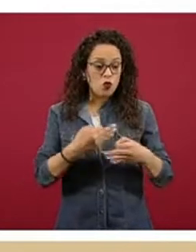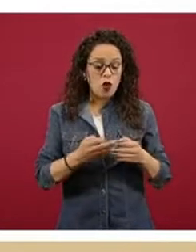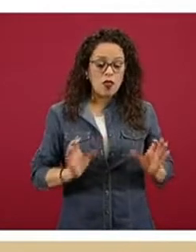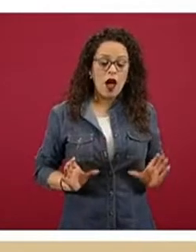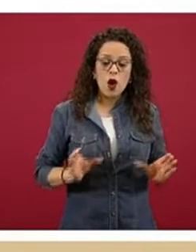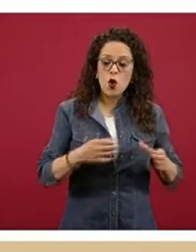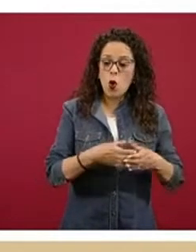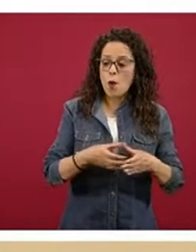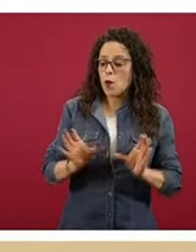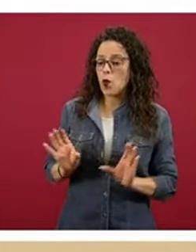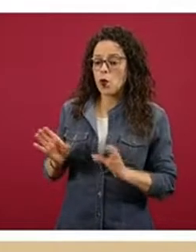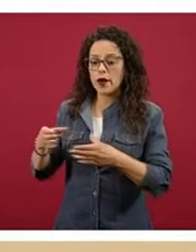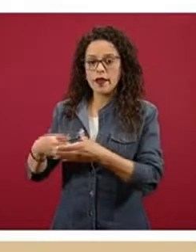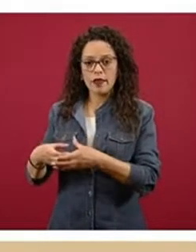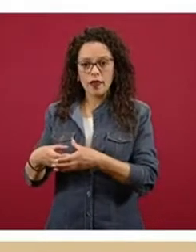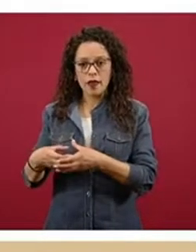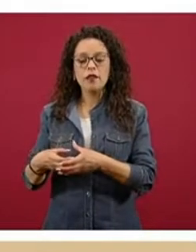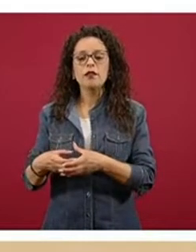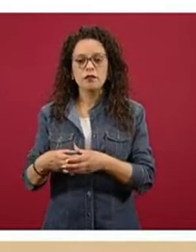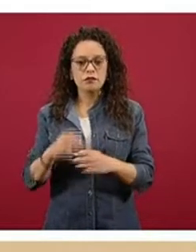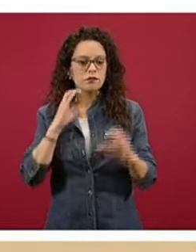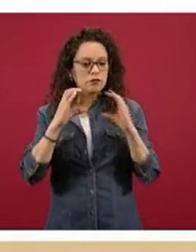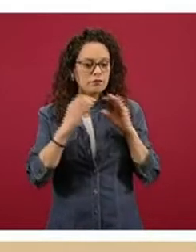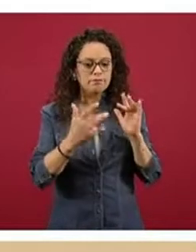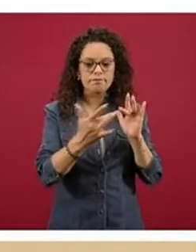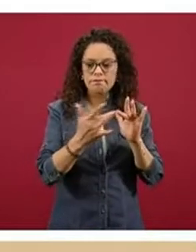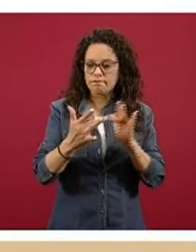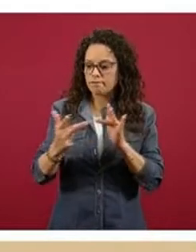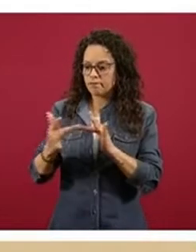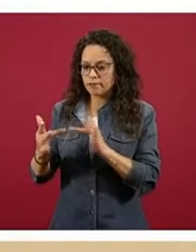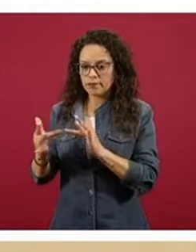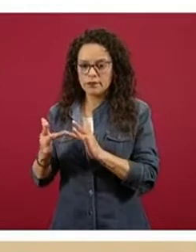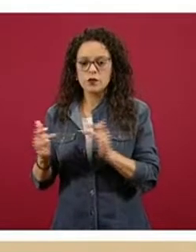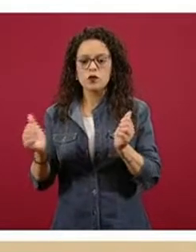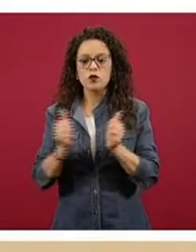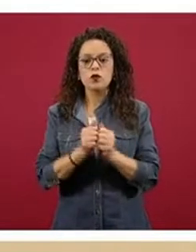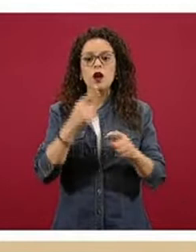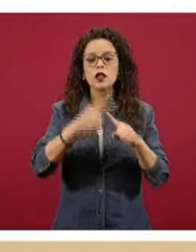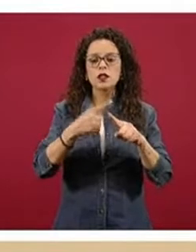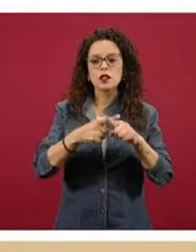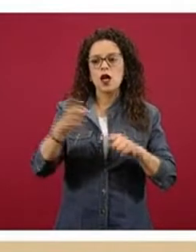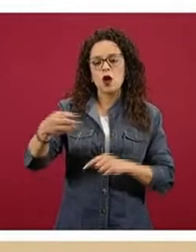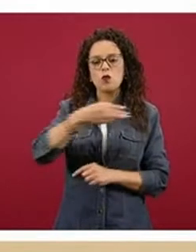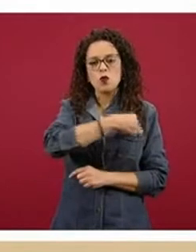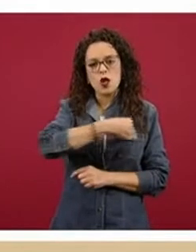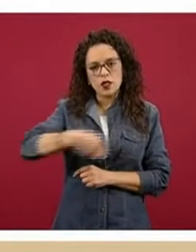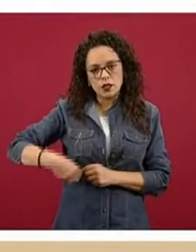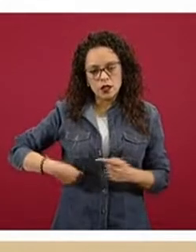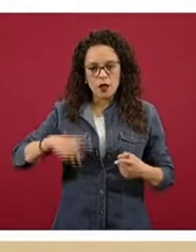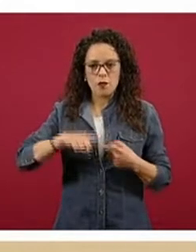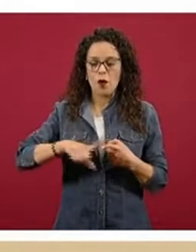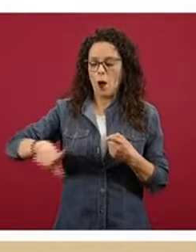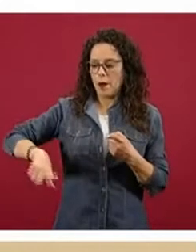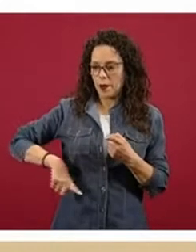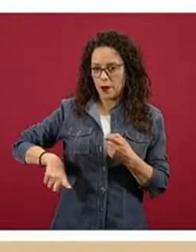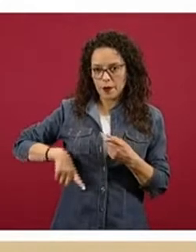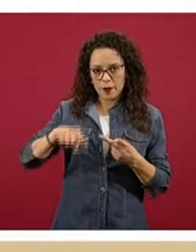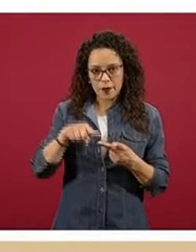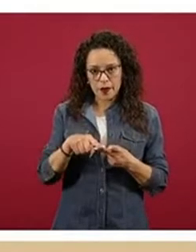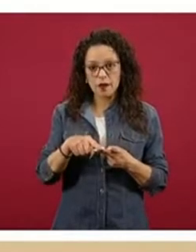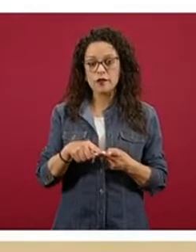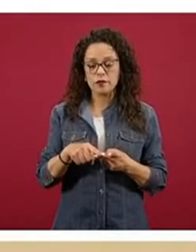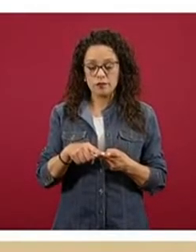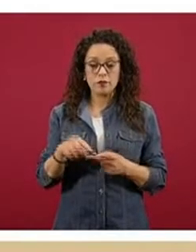de la intercomunicación también con nuestra parte de los municipios, de los gobiernos, para identificar